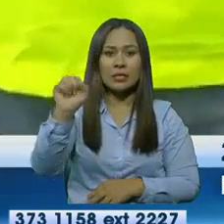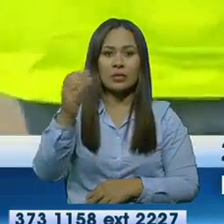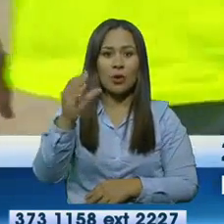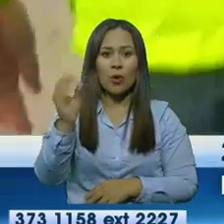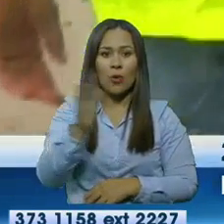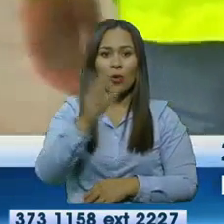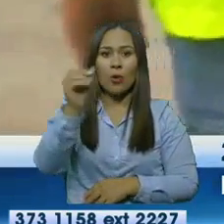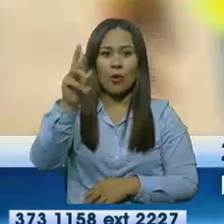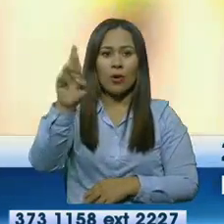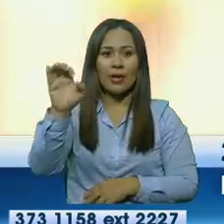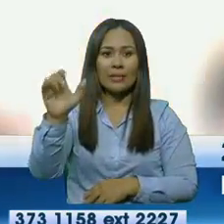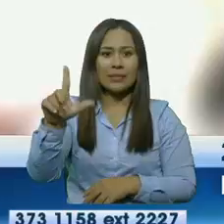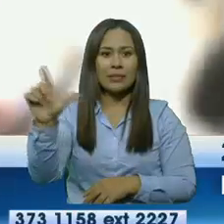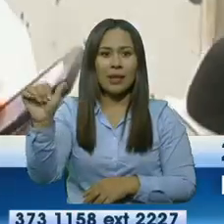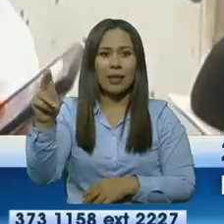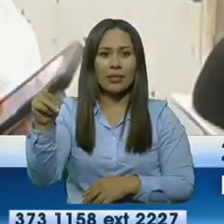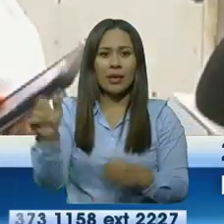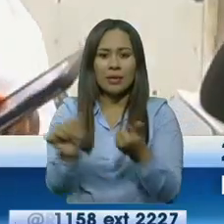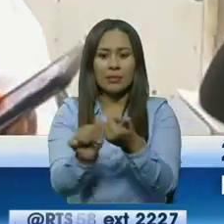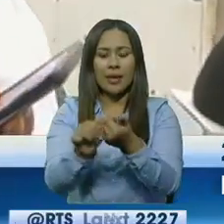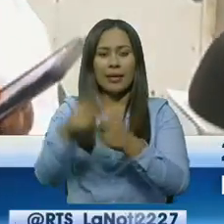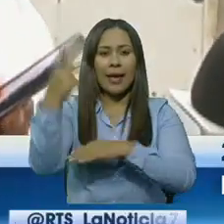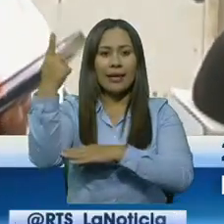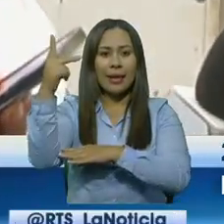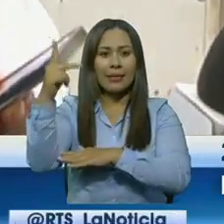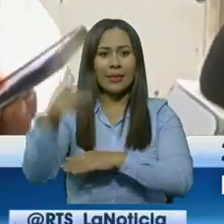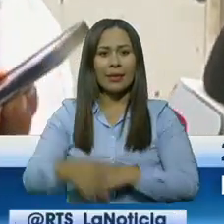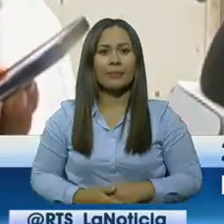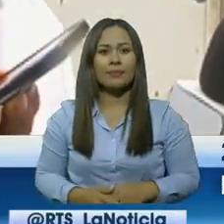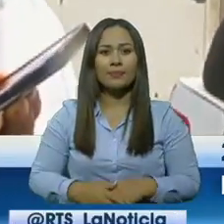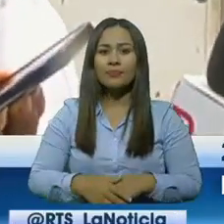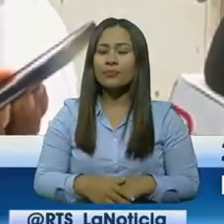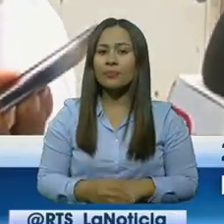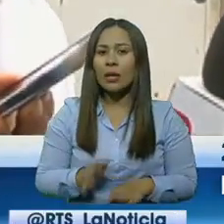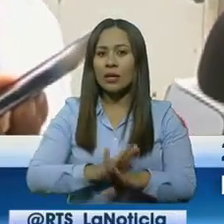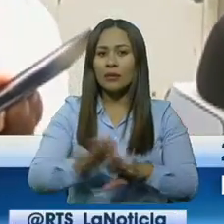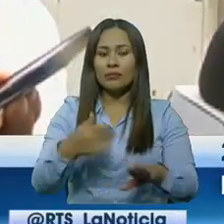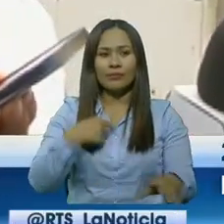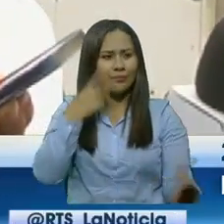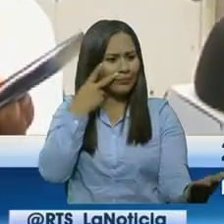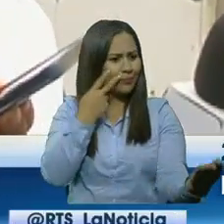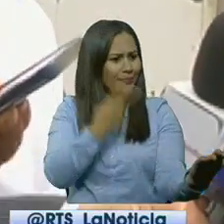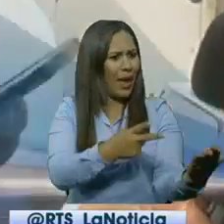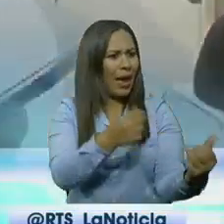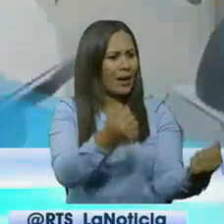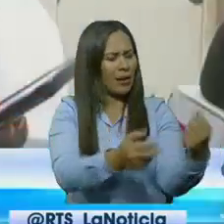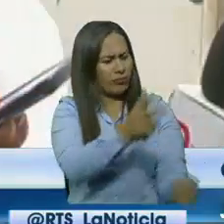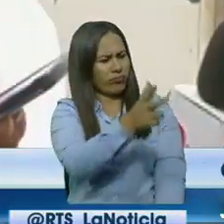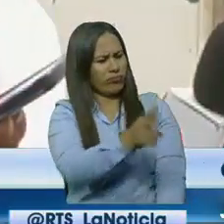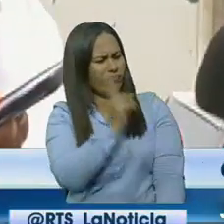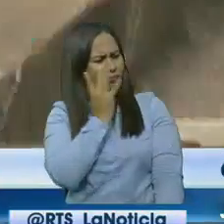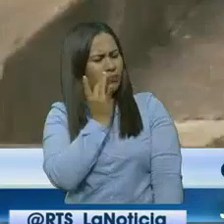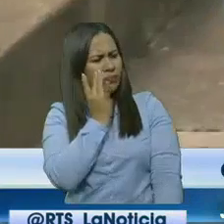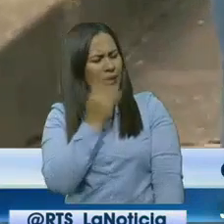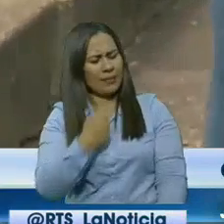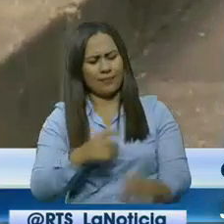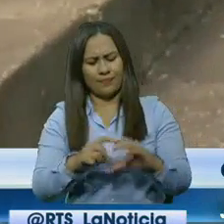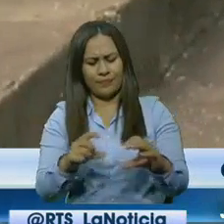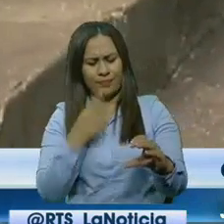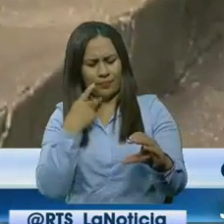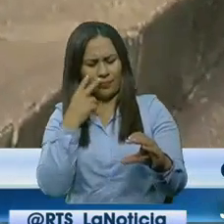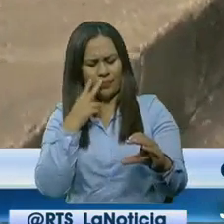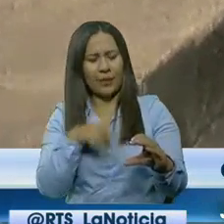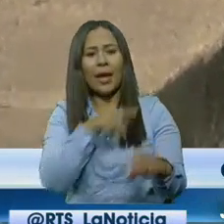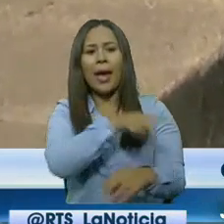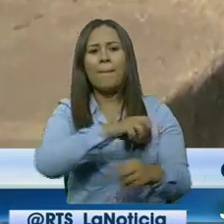de la ciudadela Kennedy Norte. Se pudo determinar, revisados los documentos, que el señor tenía ya como antecedente en el 2014